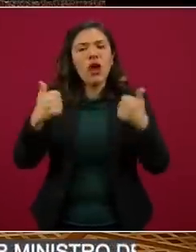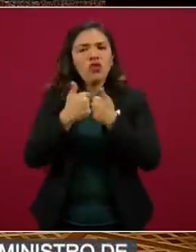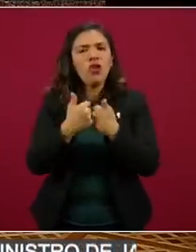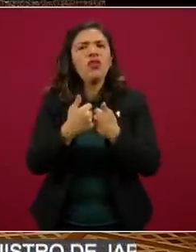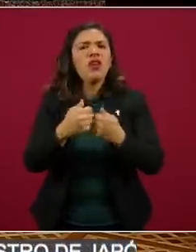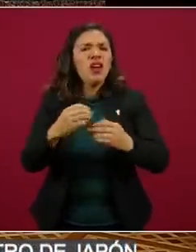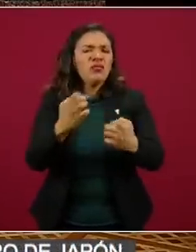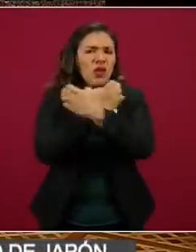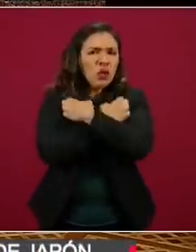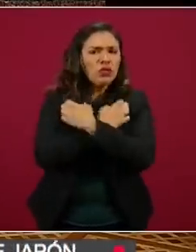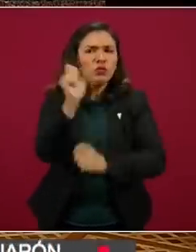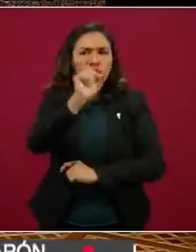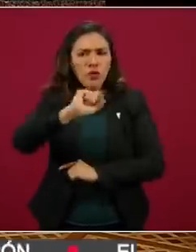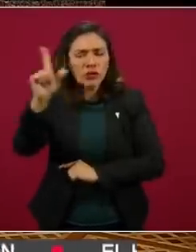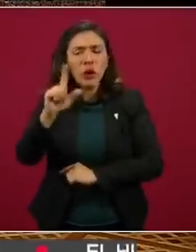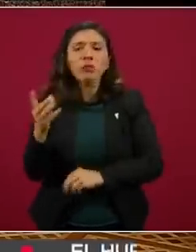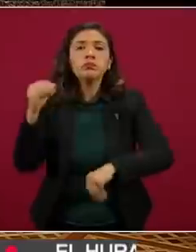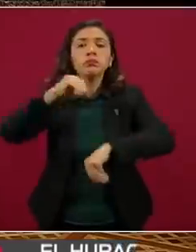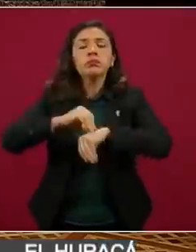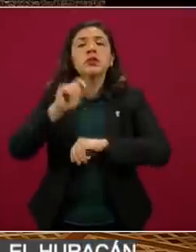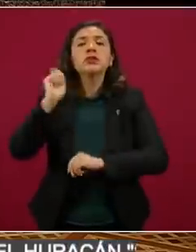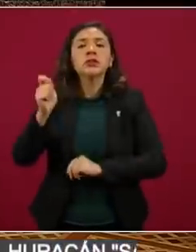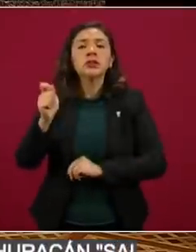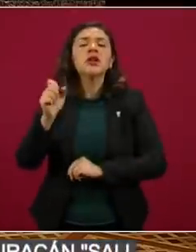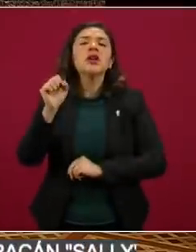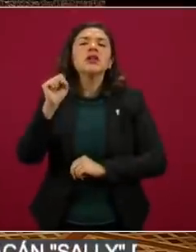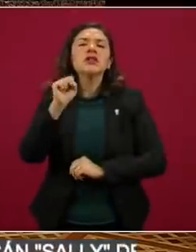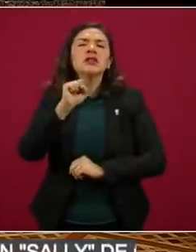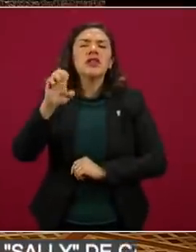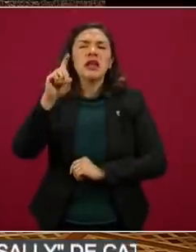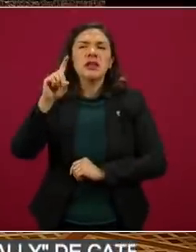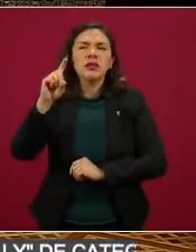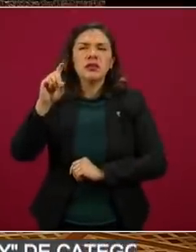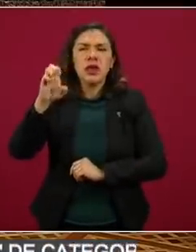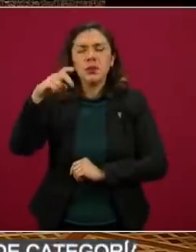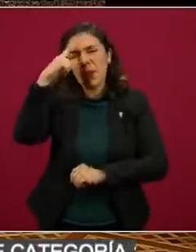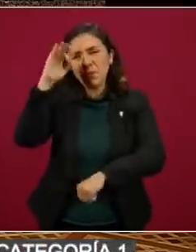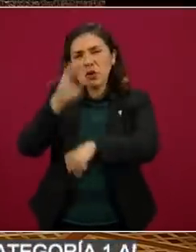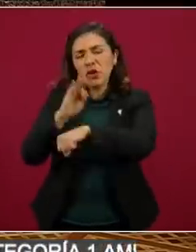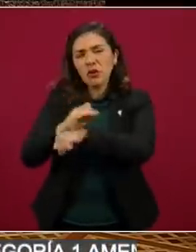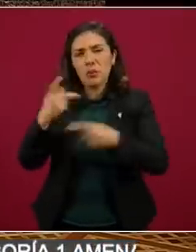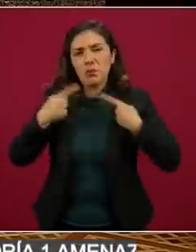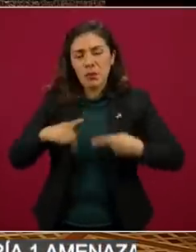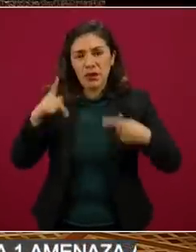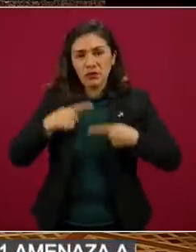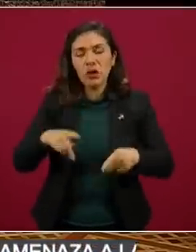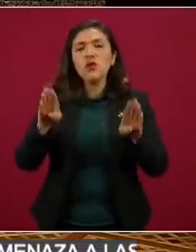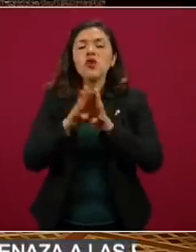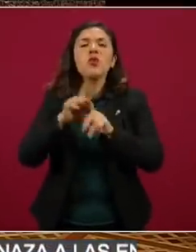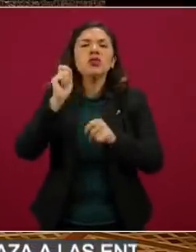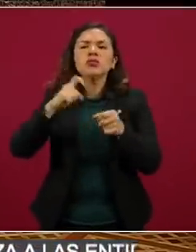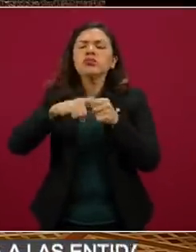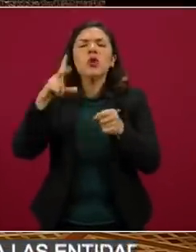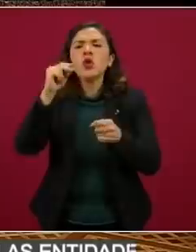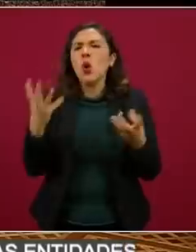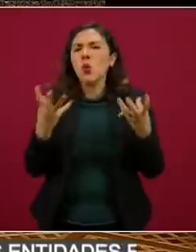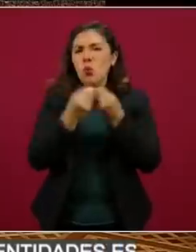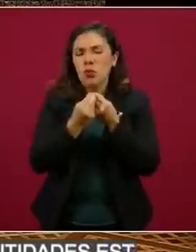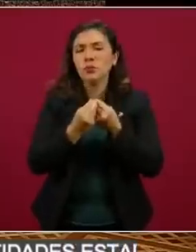y profesional adscrito a la secretaría de seguridad y protección ciudadana como un órgano desconcentrado